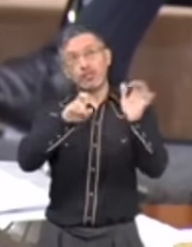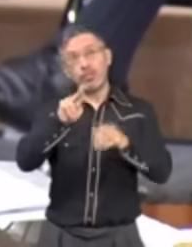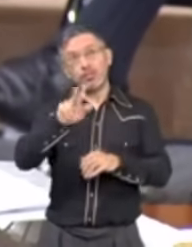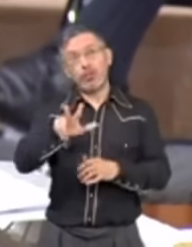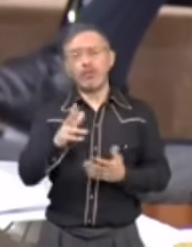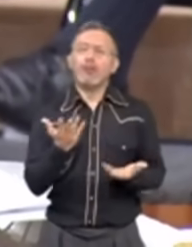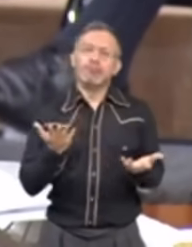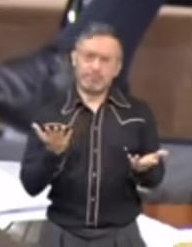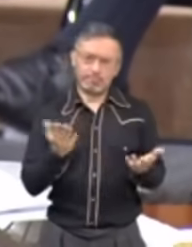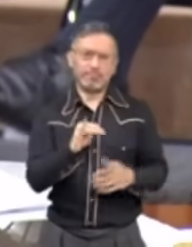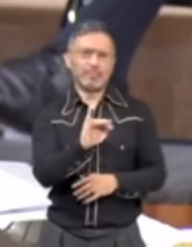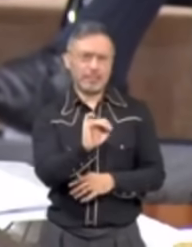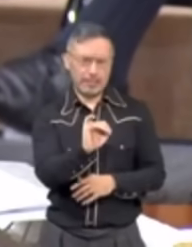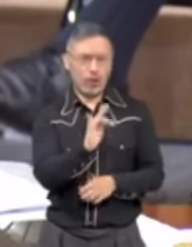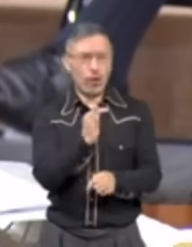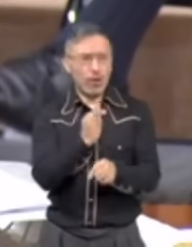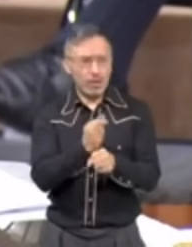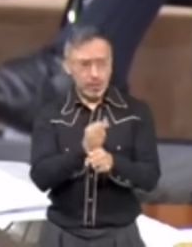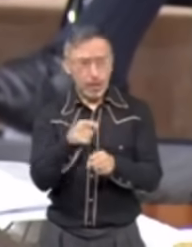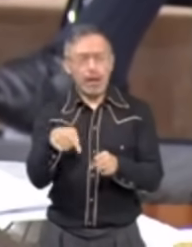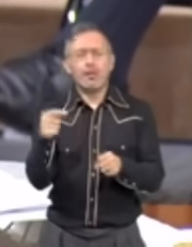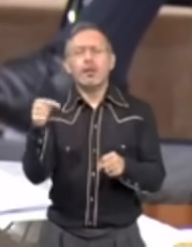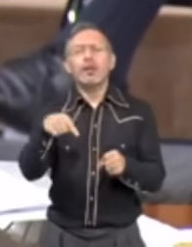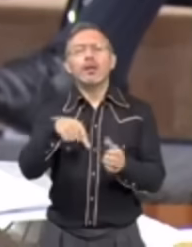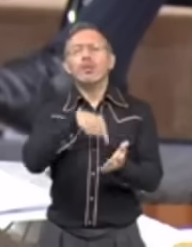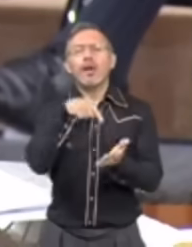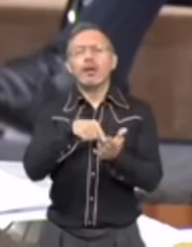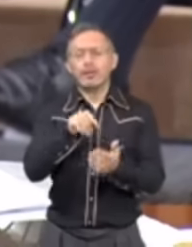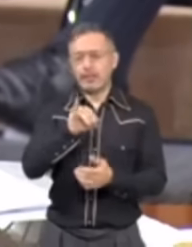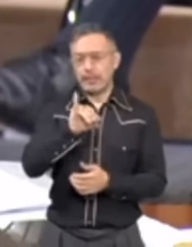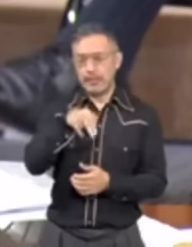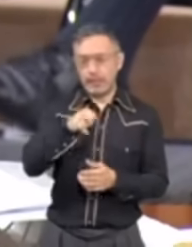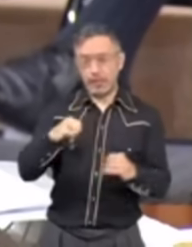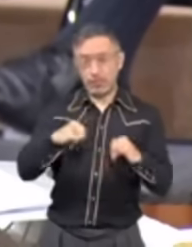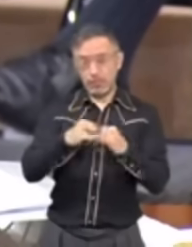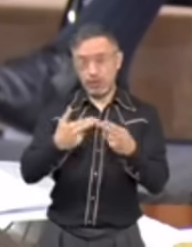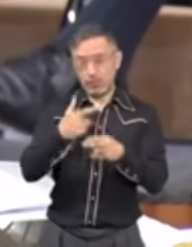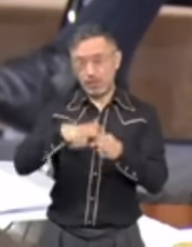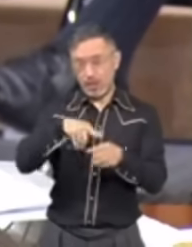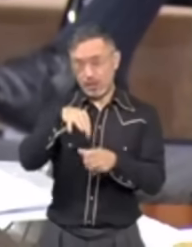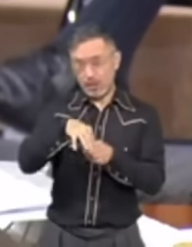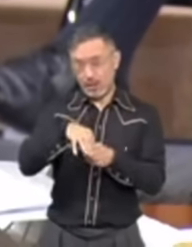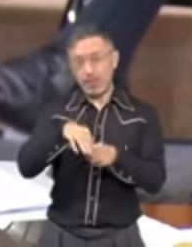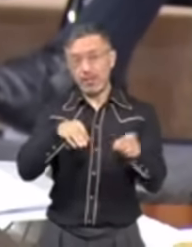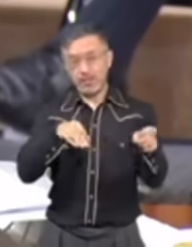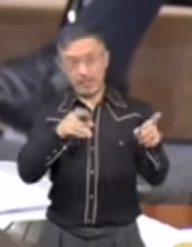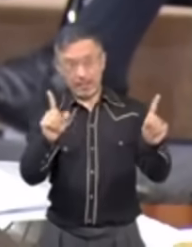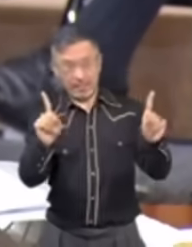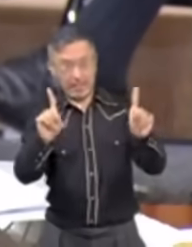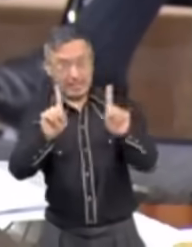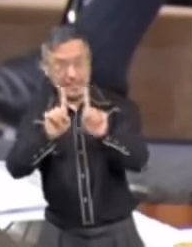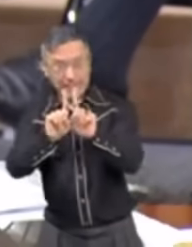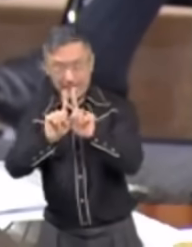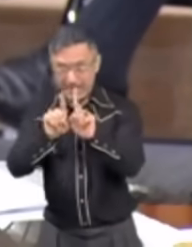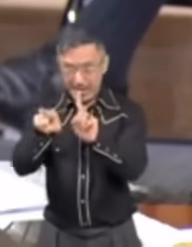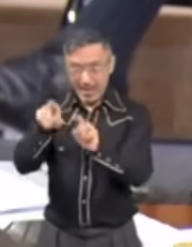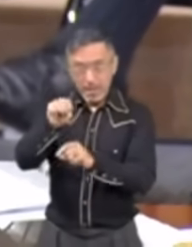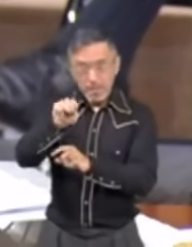este lugar, al Instituto Nacional Electoral, del brazo de Manuel Bartlett, acusarnos a